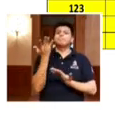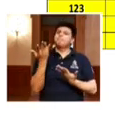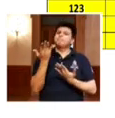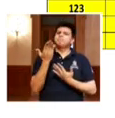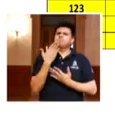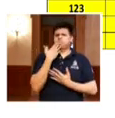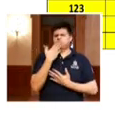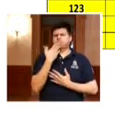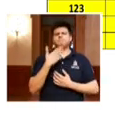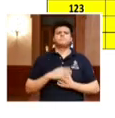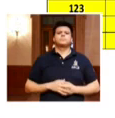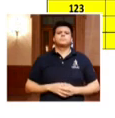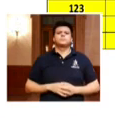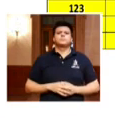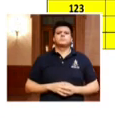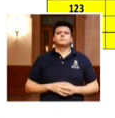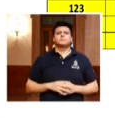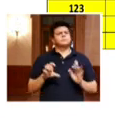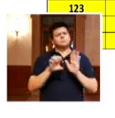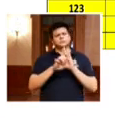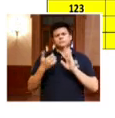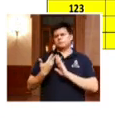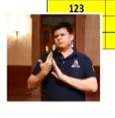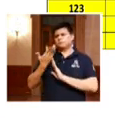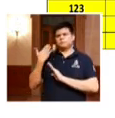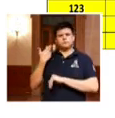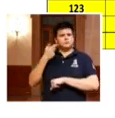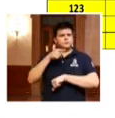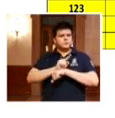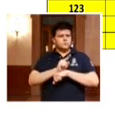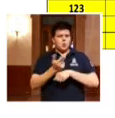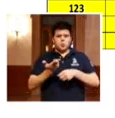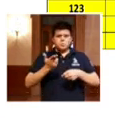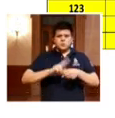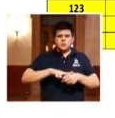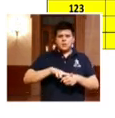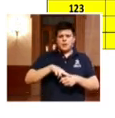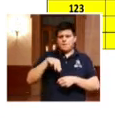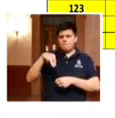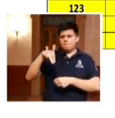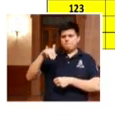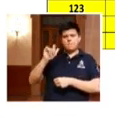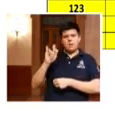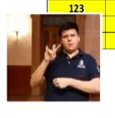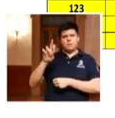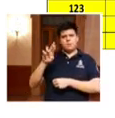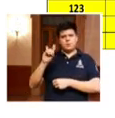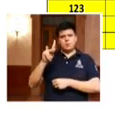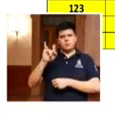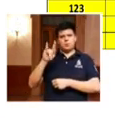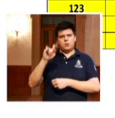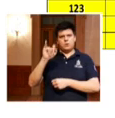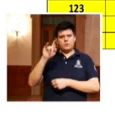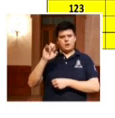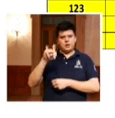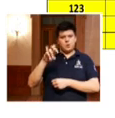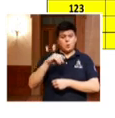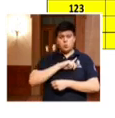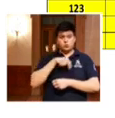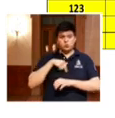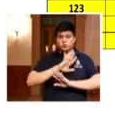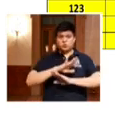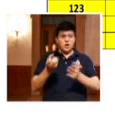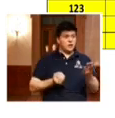noticias que son buenas. Hace unos días en el Hospital Metropolitano dimos de alta a uno de los médicos que teníamos